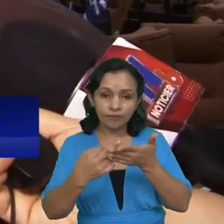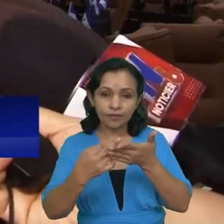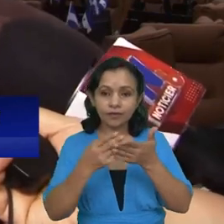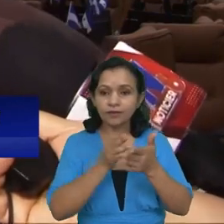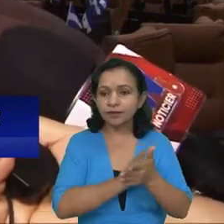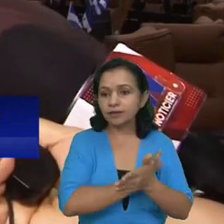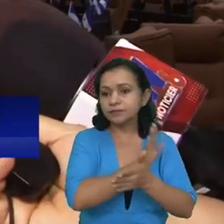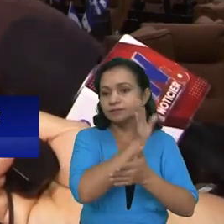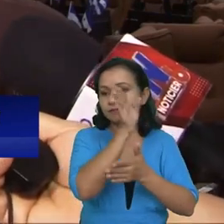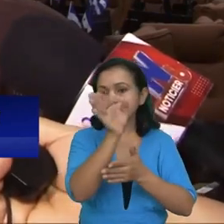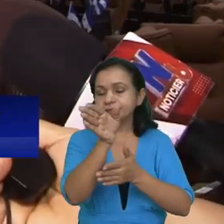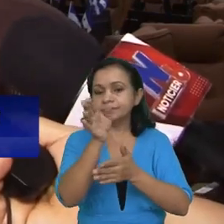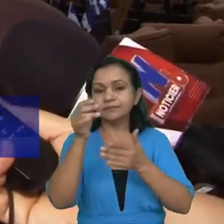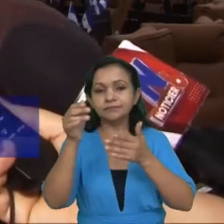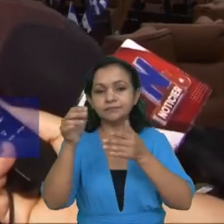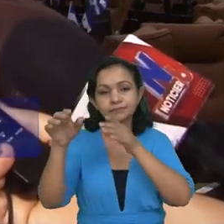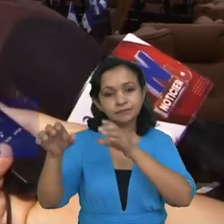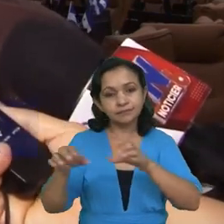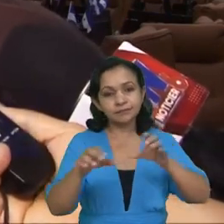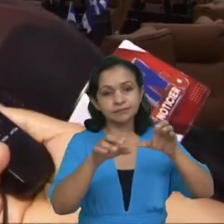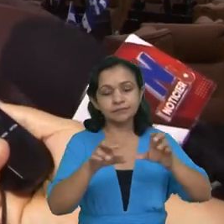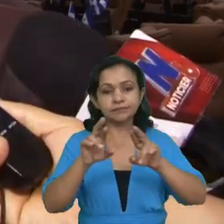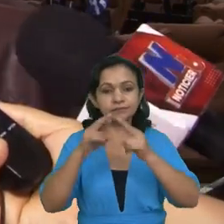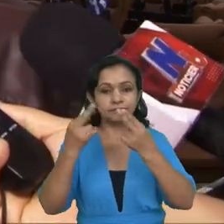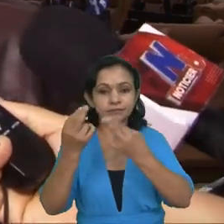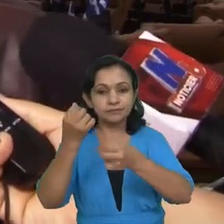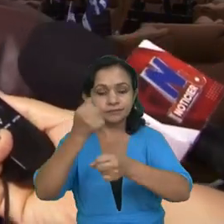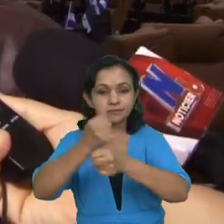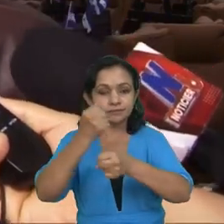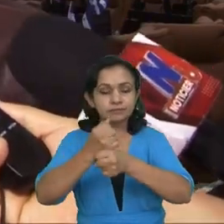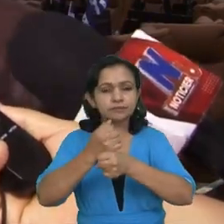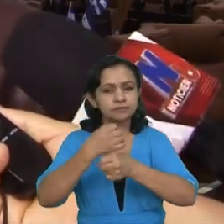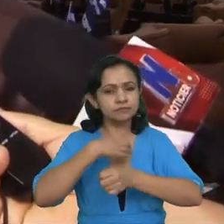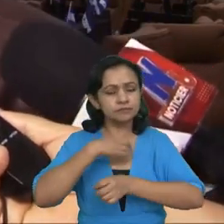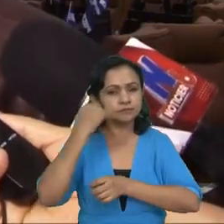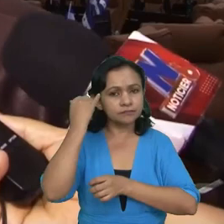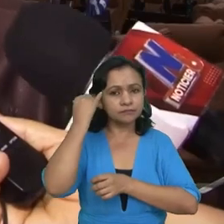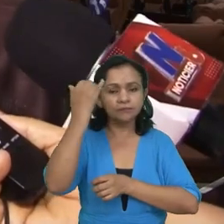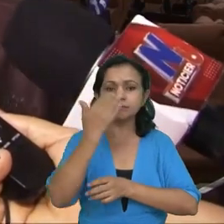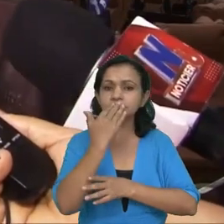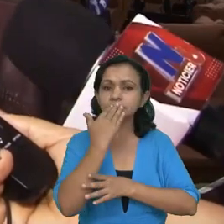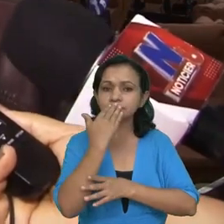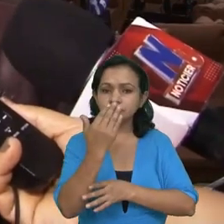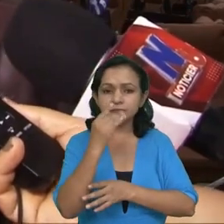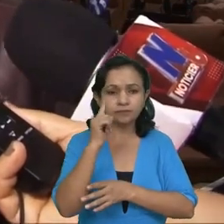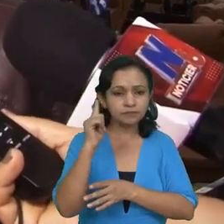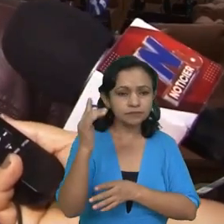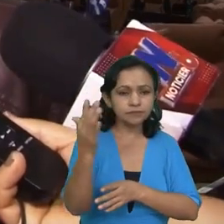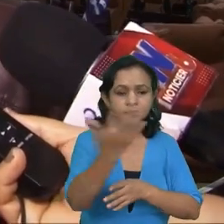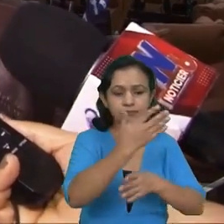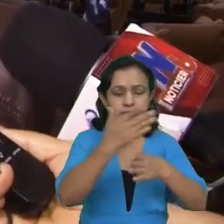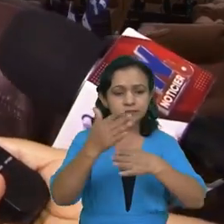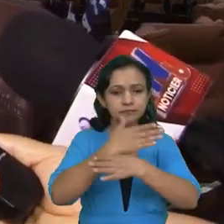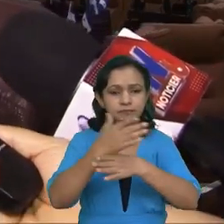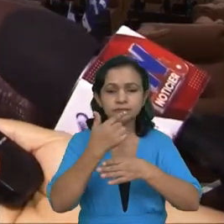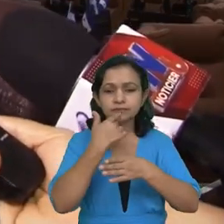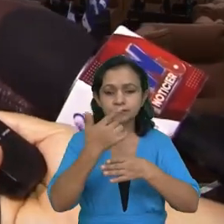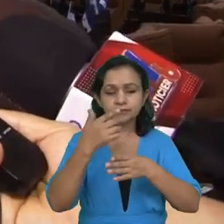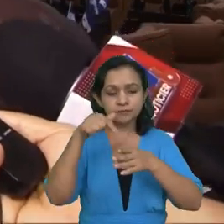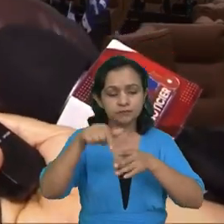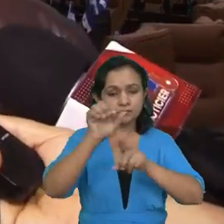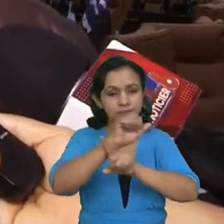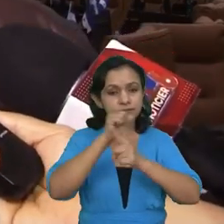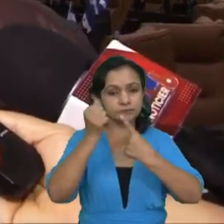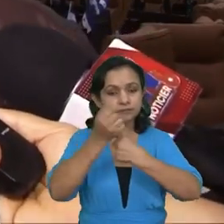sesionar somos del criterio de que ha sido un éxito de todo punto de vista ya que este poder del